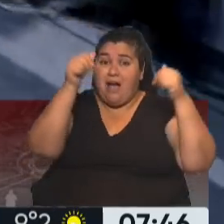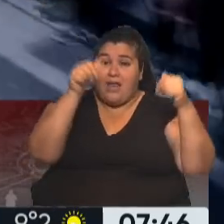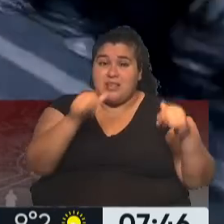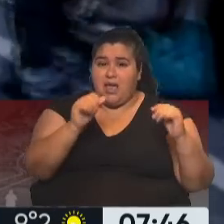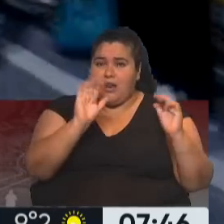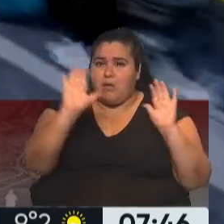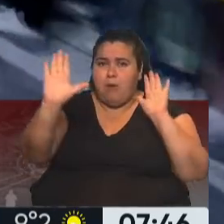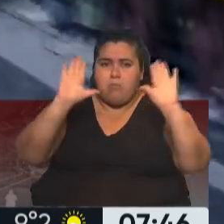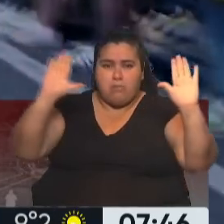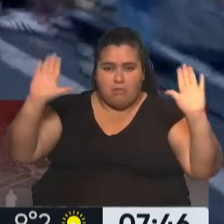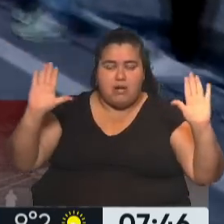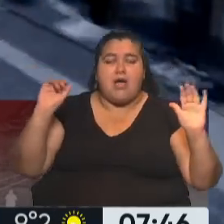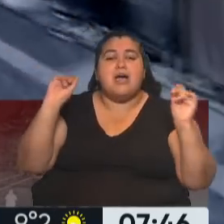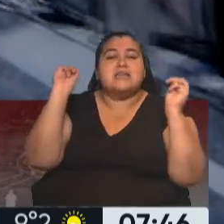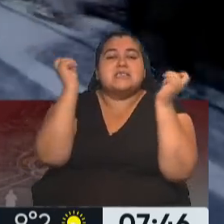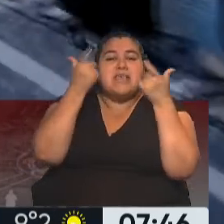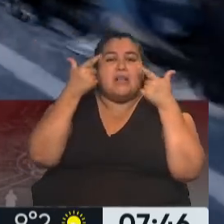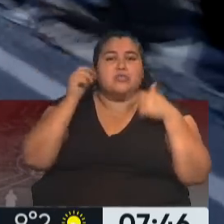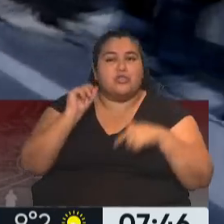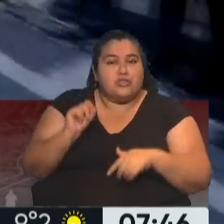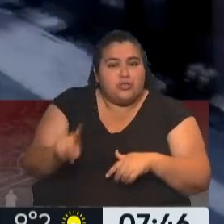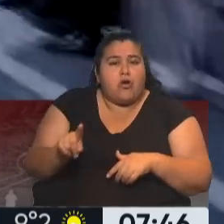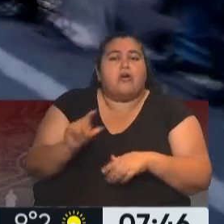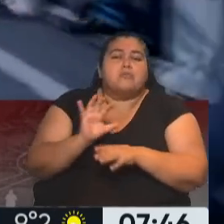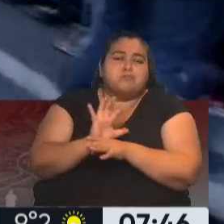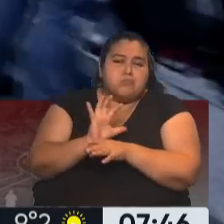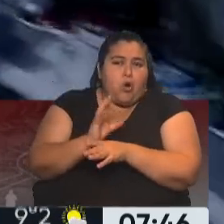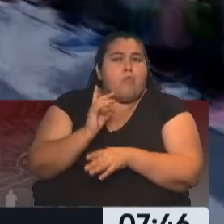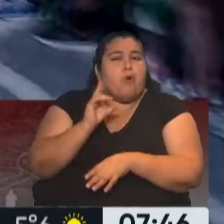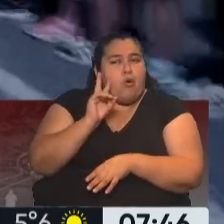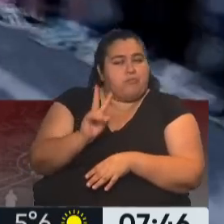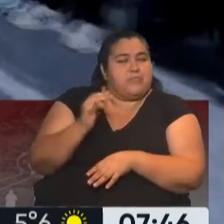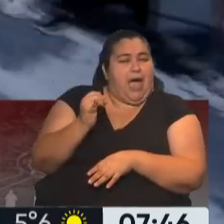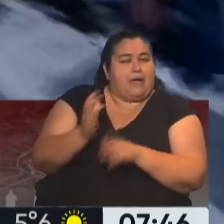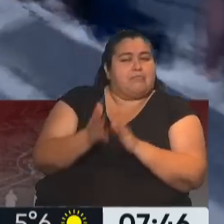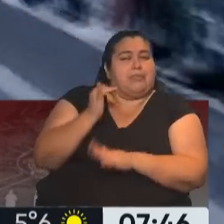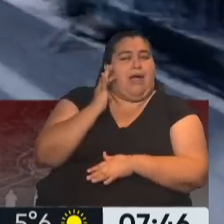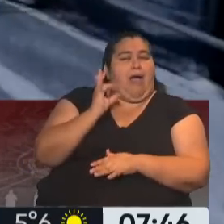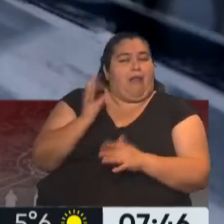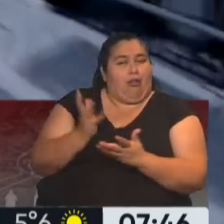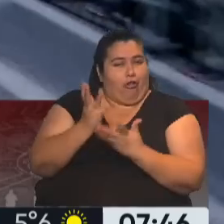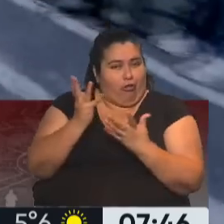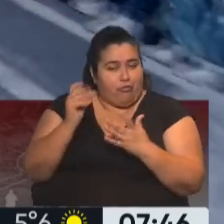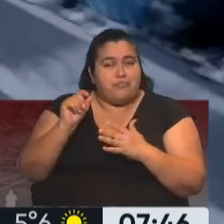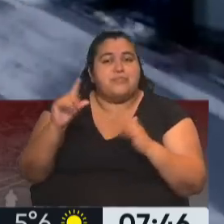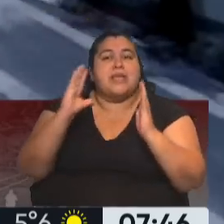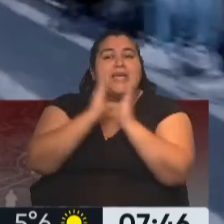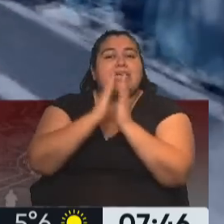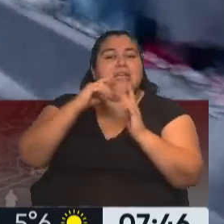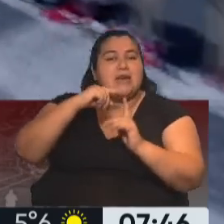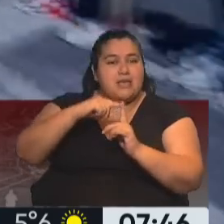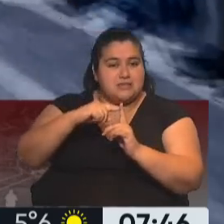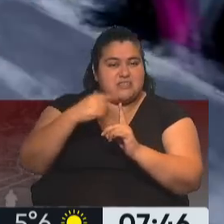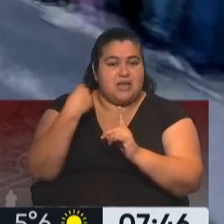Sí. hoy, que aparecieron Juan Pablo del Santo súbito, son una señal. Y es lo que la Iglesia habla de que mueren en olor